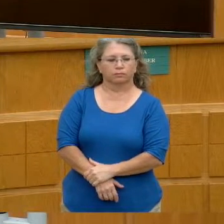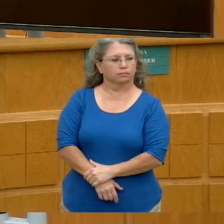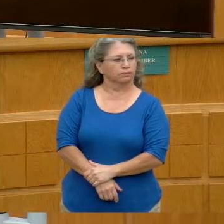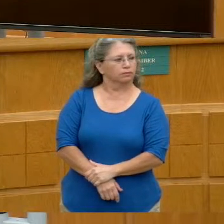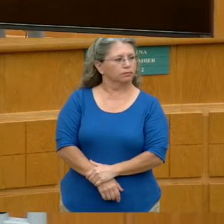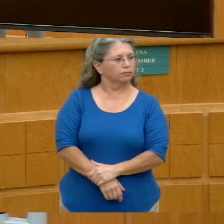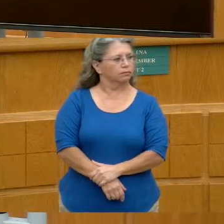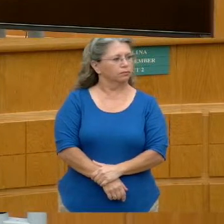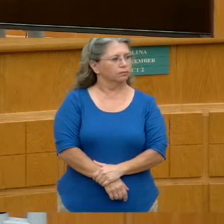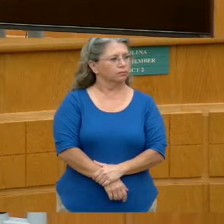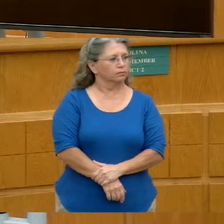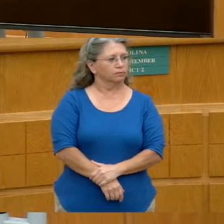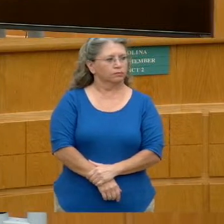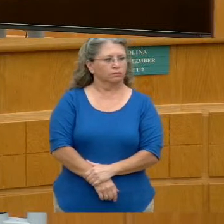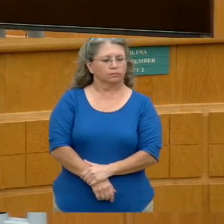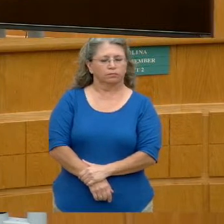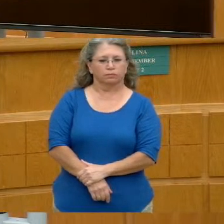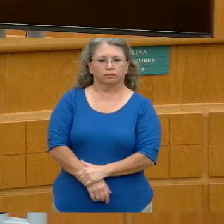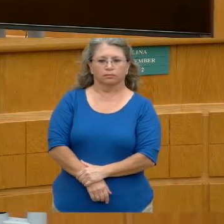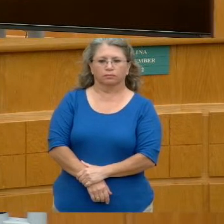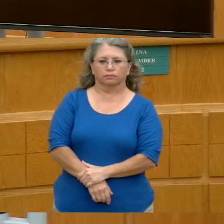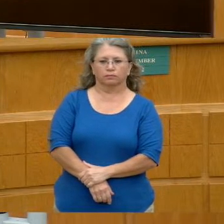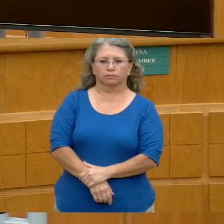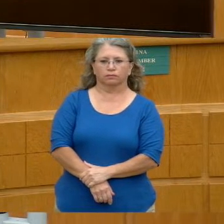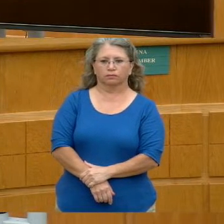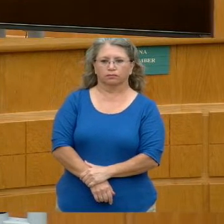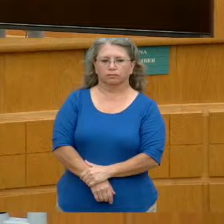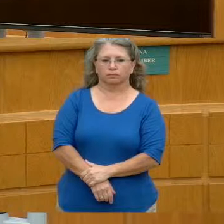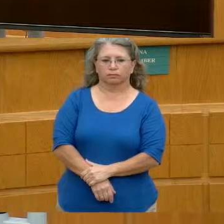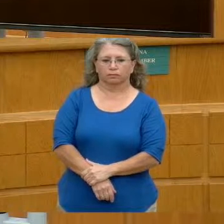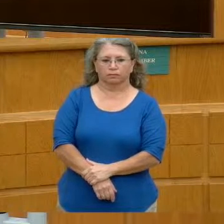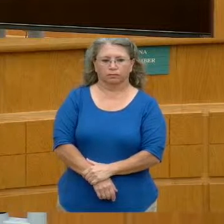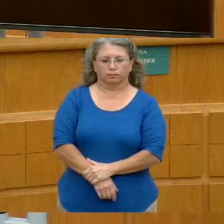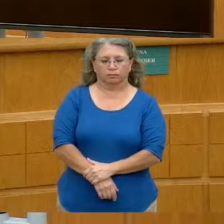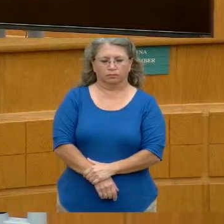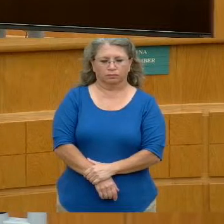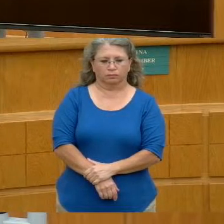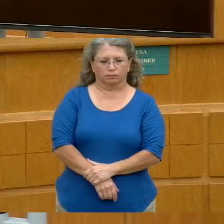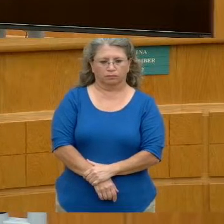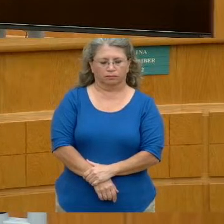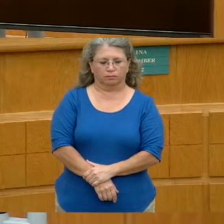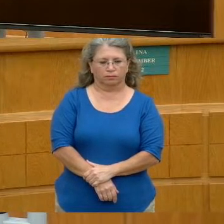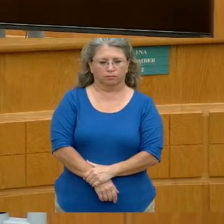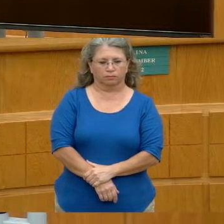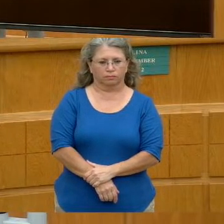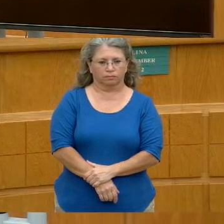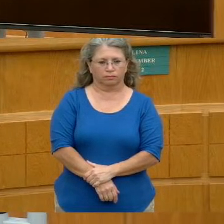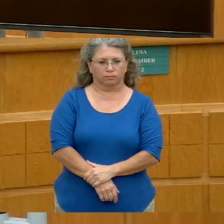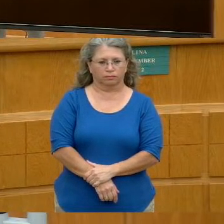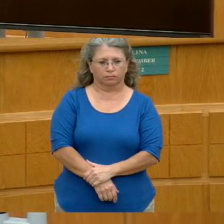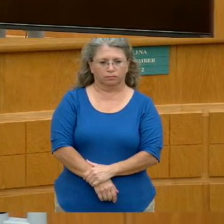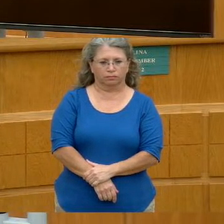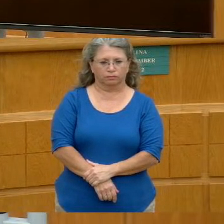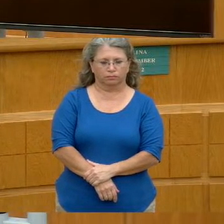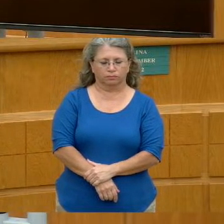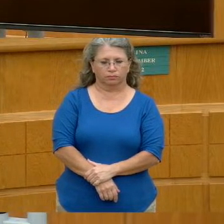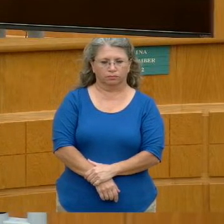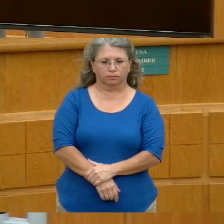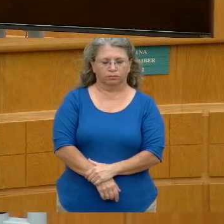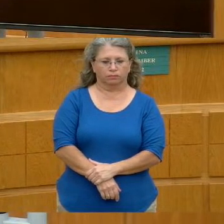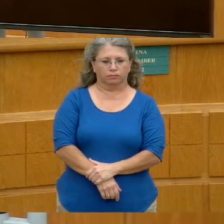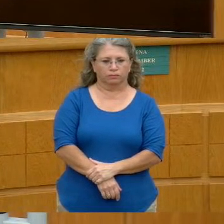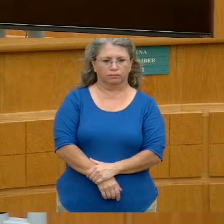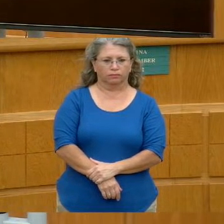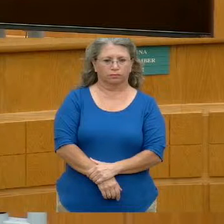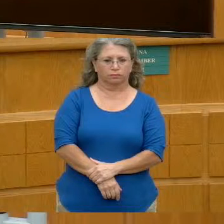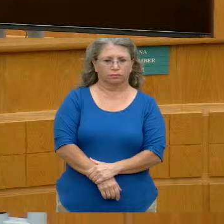la entrada es limitada y también se va a tomar la temperatura a todos los visitantes. Las restricciones también continúan para Sunrise Beach, para